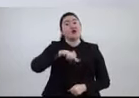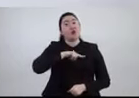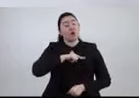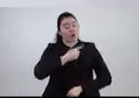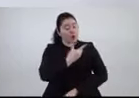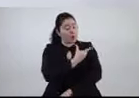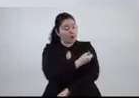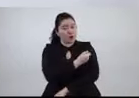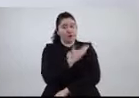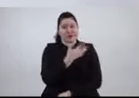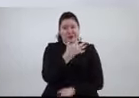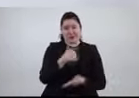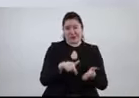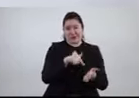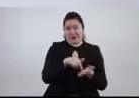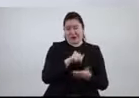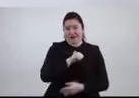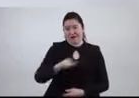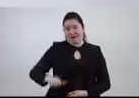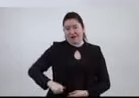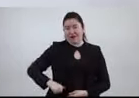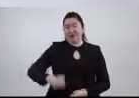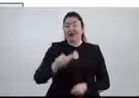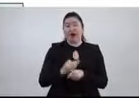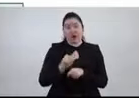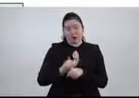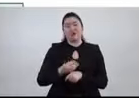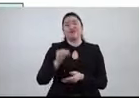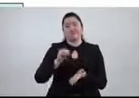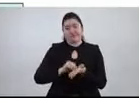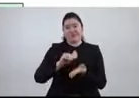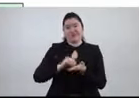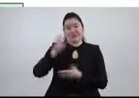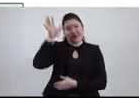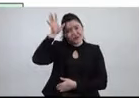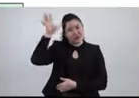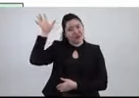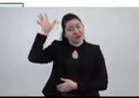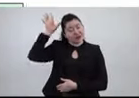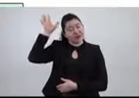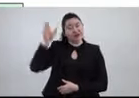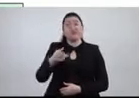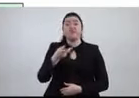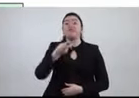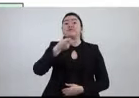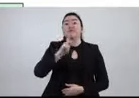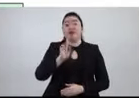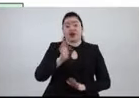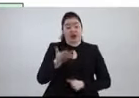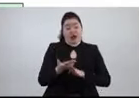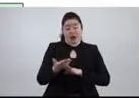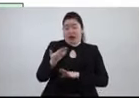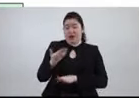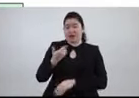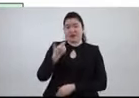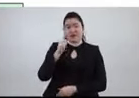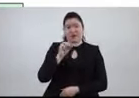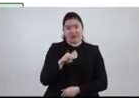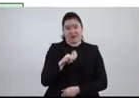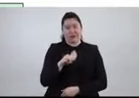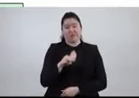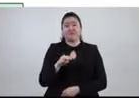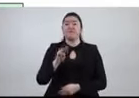en 5 alcaldías. Al día de hoy continuamos vacunando en Cuauhtémoc, pero ya vacunamos en Gustavo Amadero,